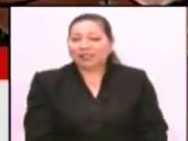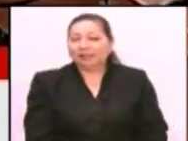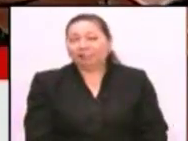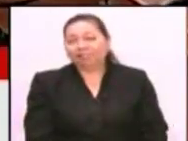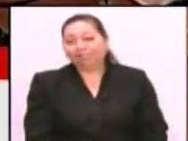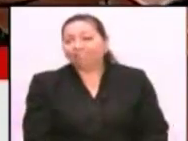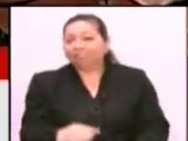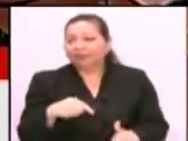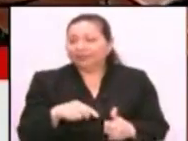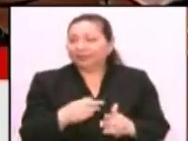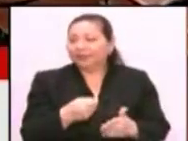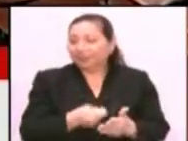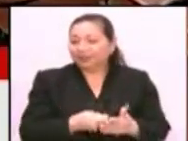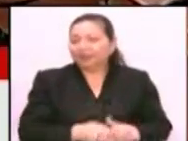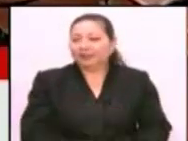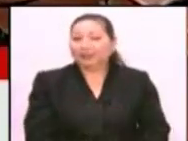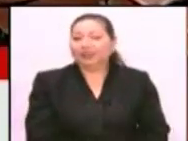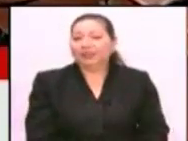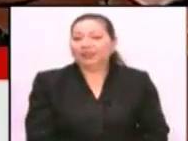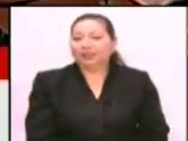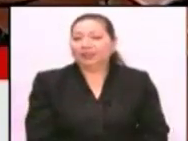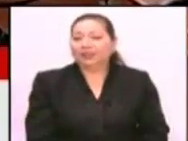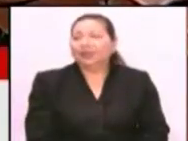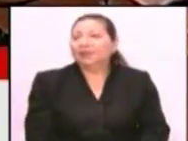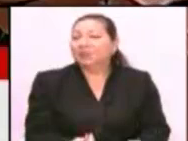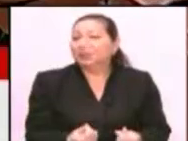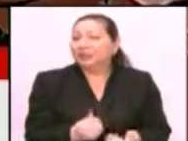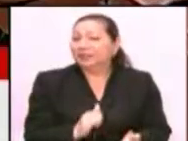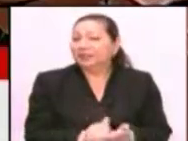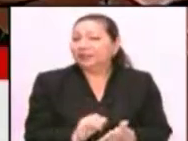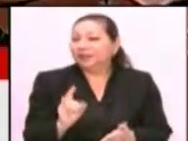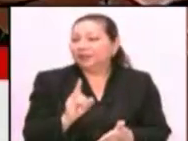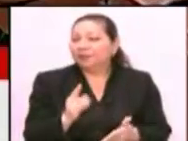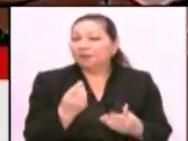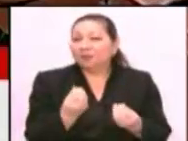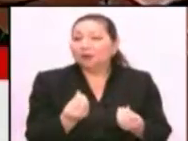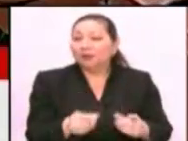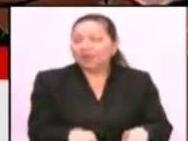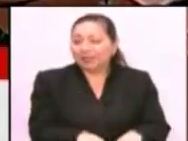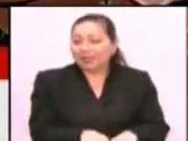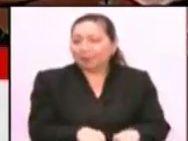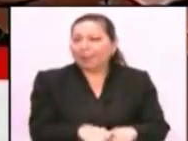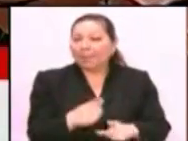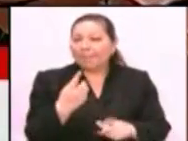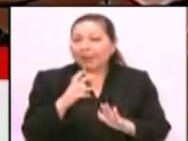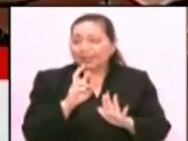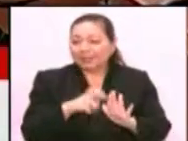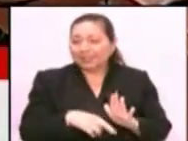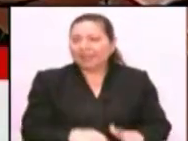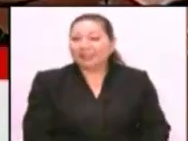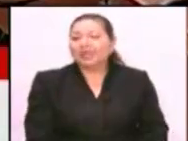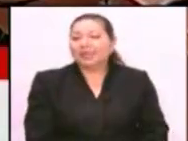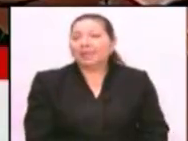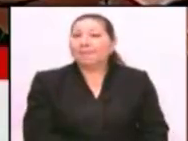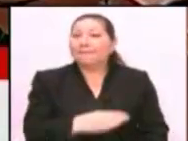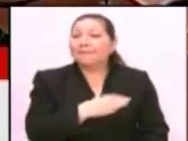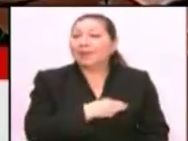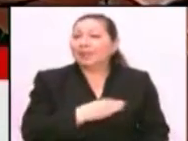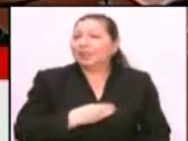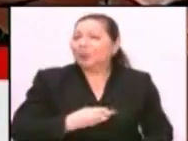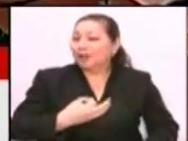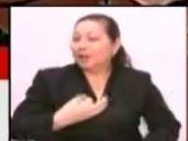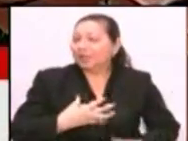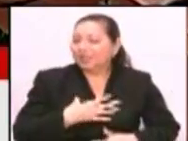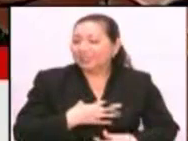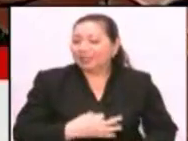bueno, de un fondo de lotería, básicamente, ¿sí? Entonces, dinero que se usó también para este programa. Al Ministerio de Justicia lo